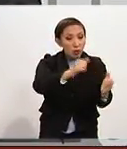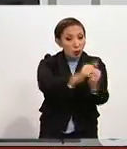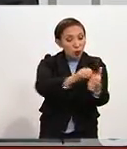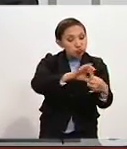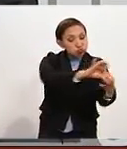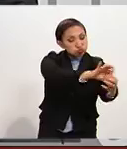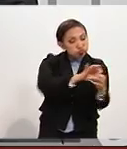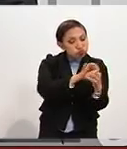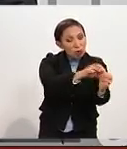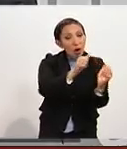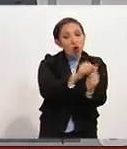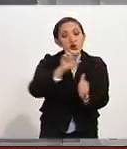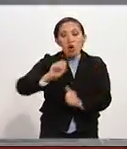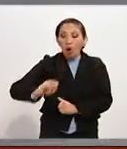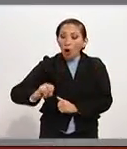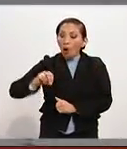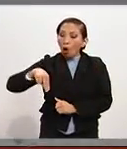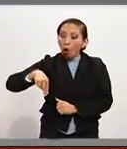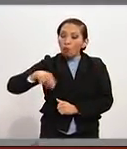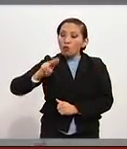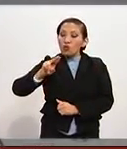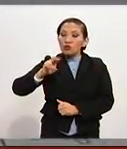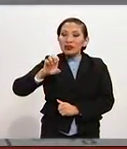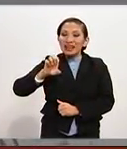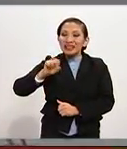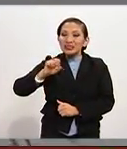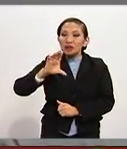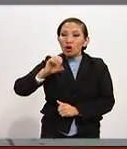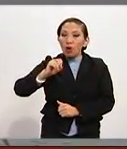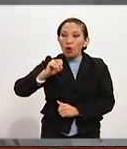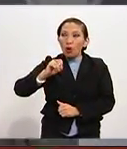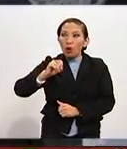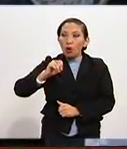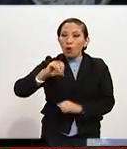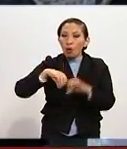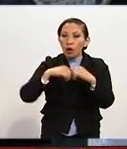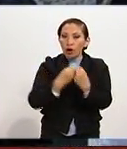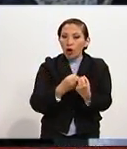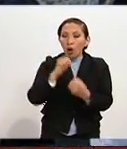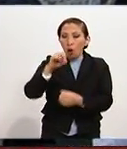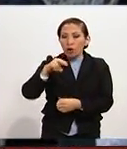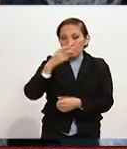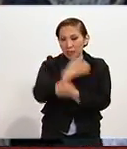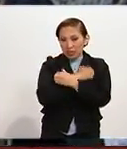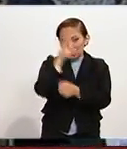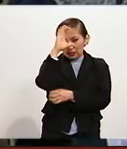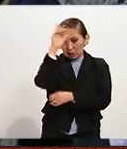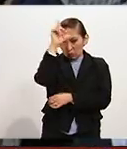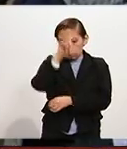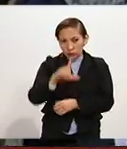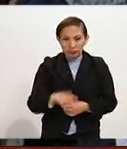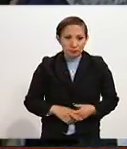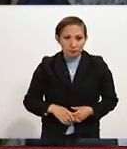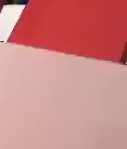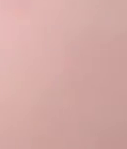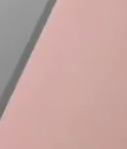colaboración con la ONU, con la UNESCO, la Organización de las Naciones Unidas para la Educación, la Ciencia y la Cultura.